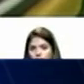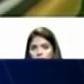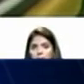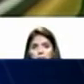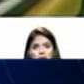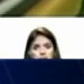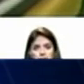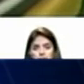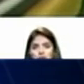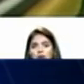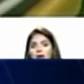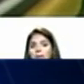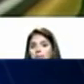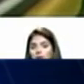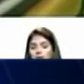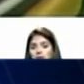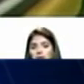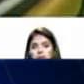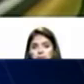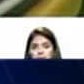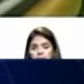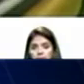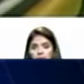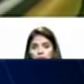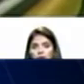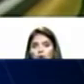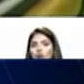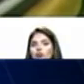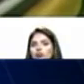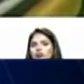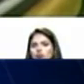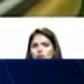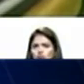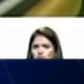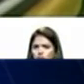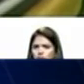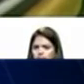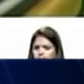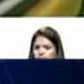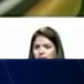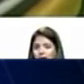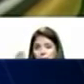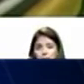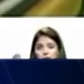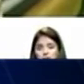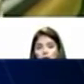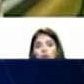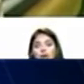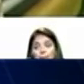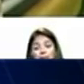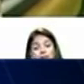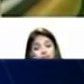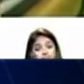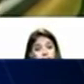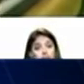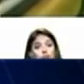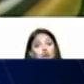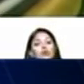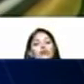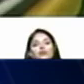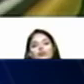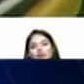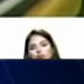superarlos y prevenir su ocurrencia. No solamente estamos atendiendo el pasado, estamos previniendo que en el